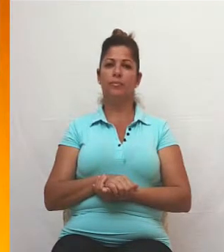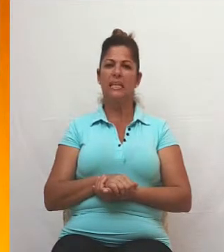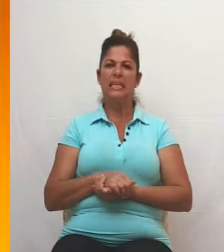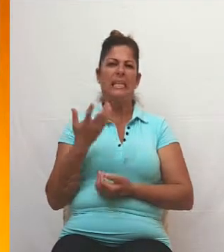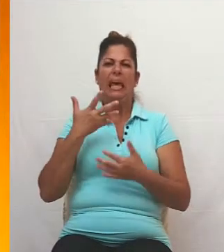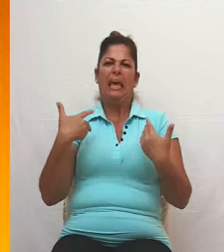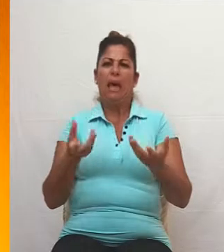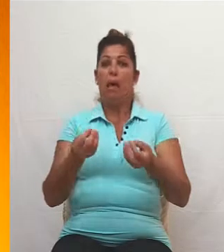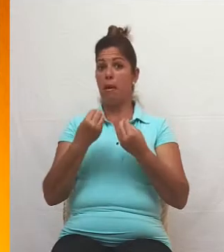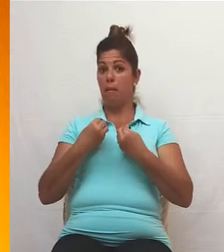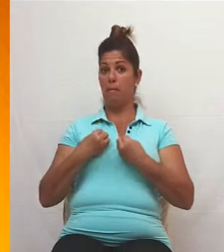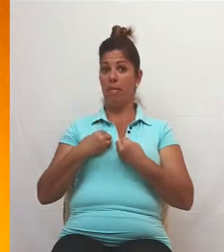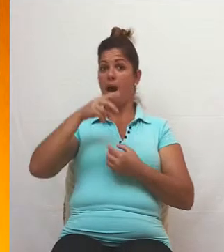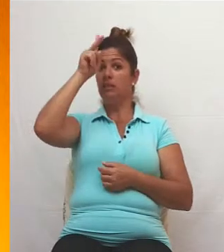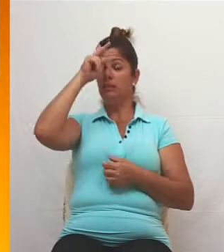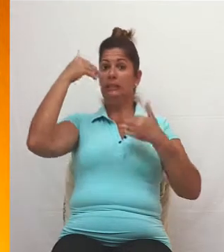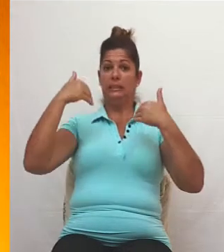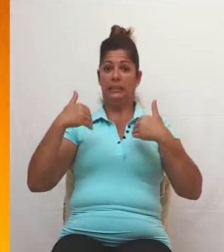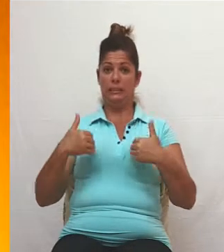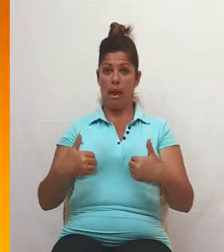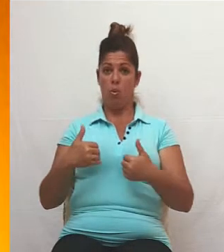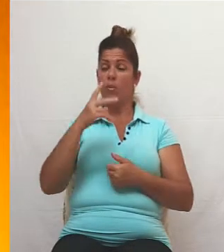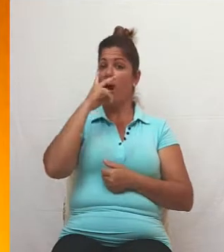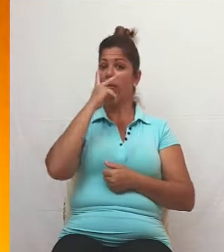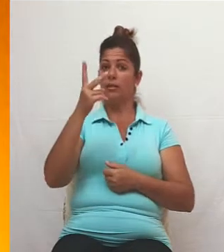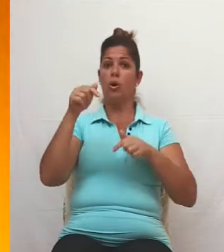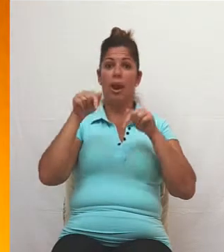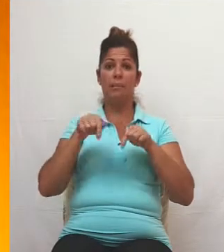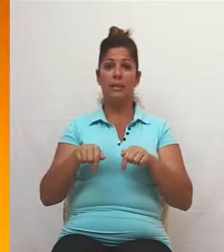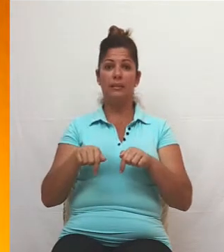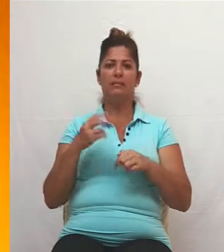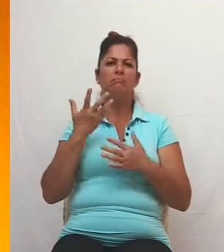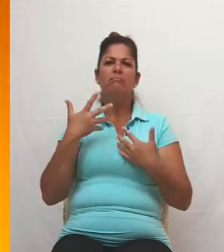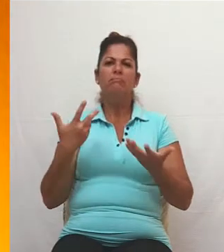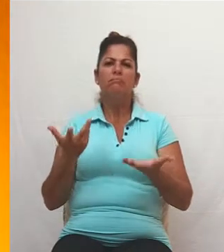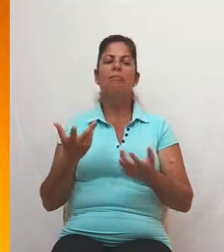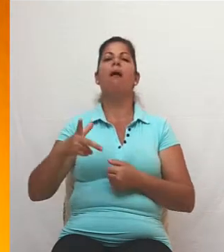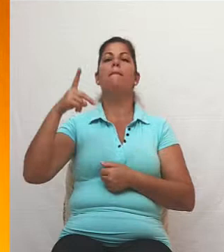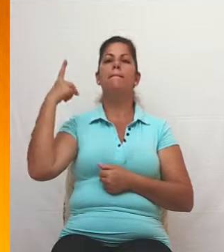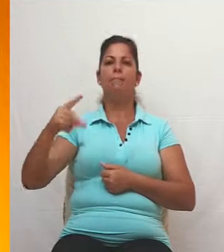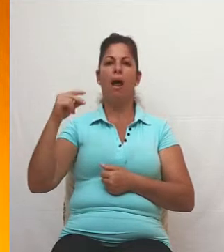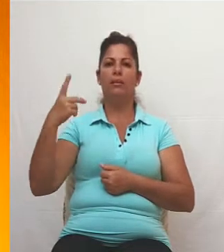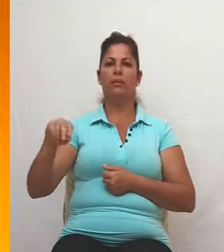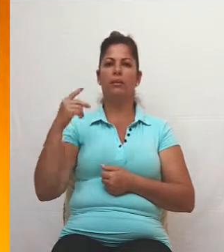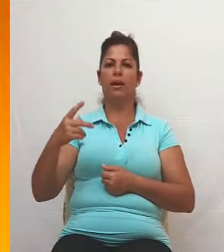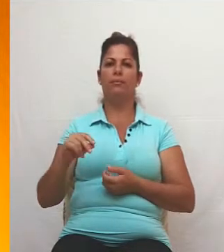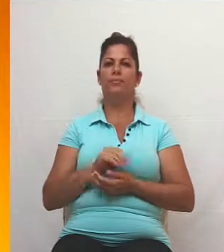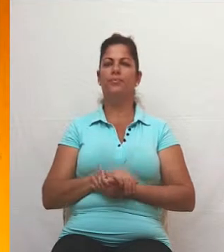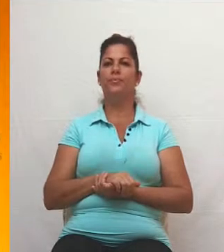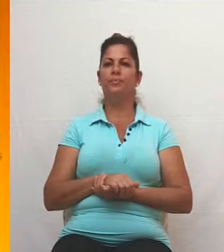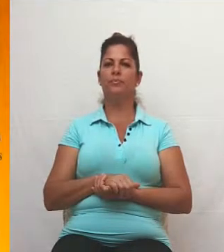lo que produce los beneficios de salud de higiene con la atención al presente es su práctica